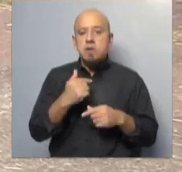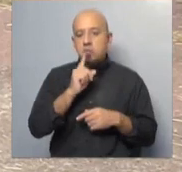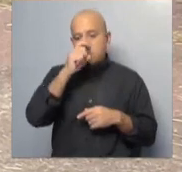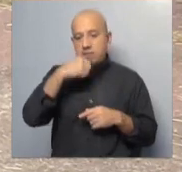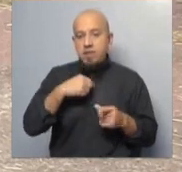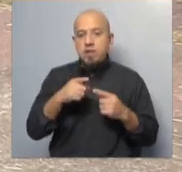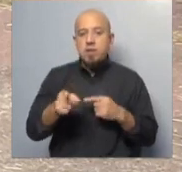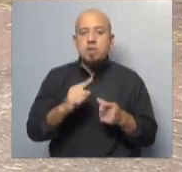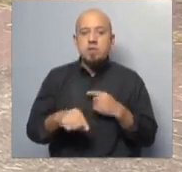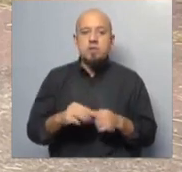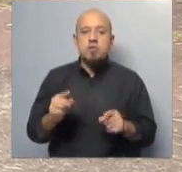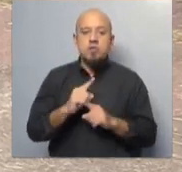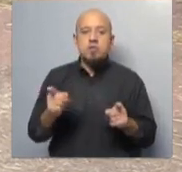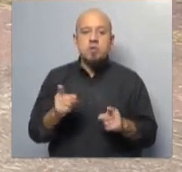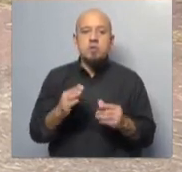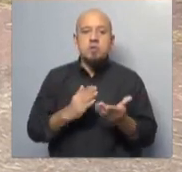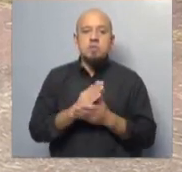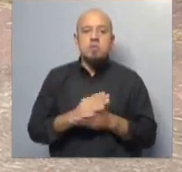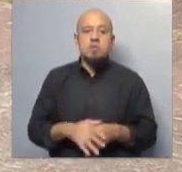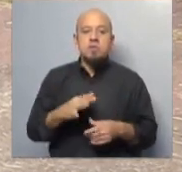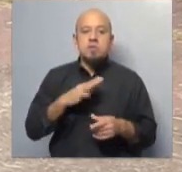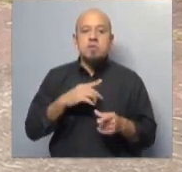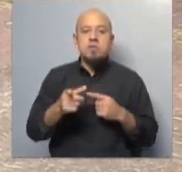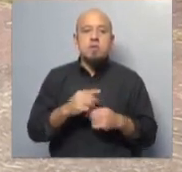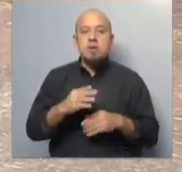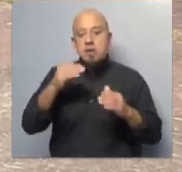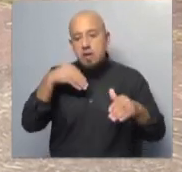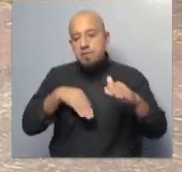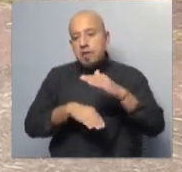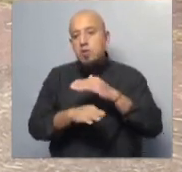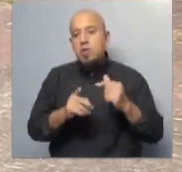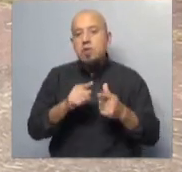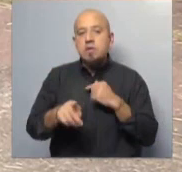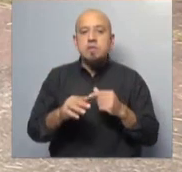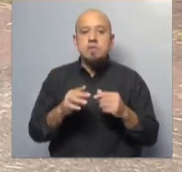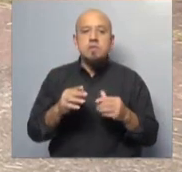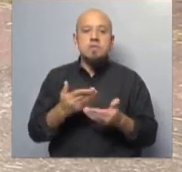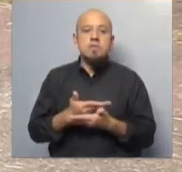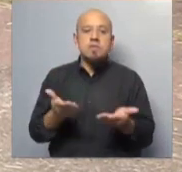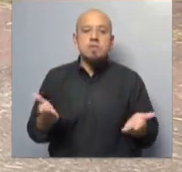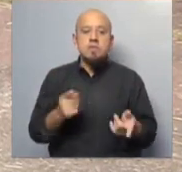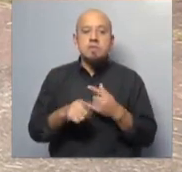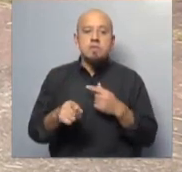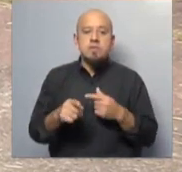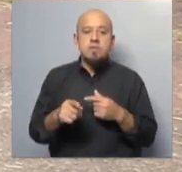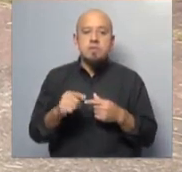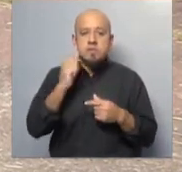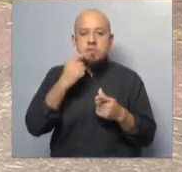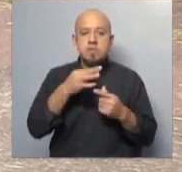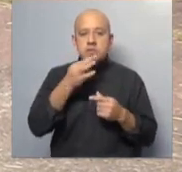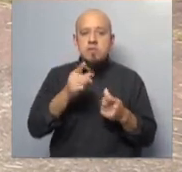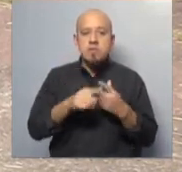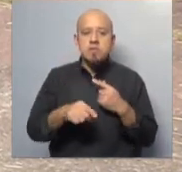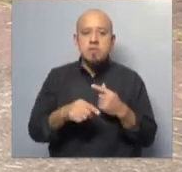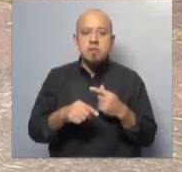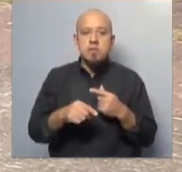Montevideo silvestre que solemos ver. El que pasa por debajo de la tierra, el que se manifiesta silenciosamente, como le gusta decir a un gran amigo